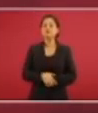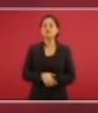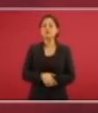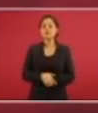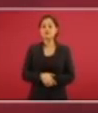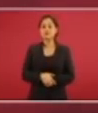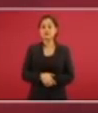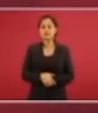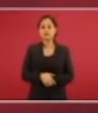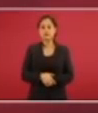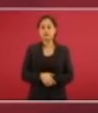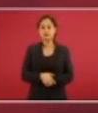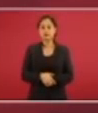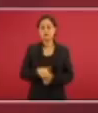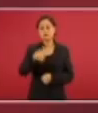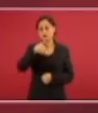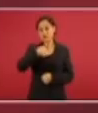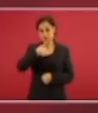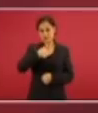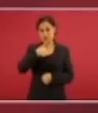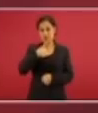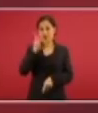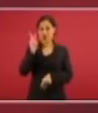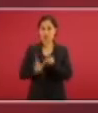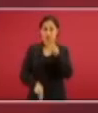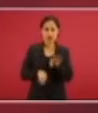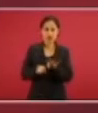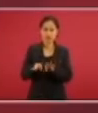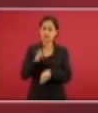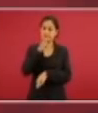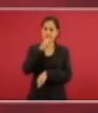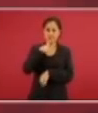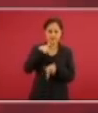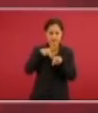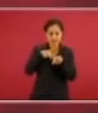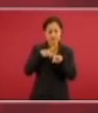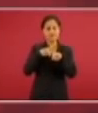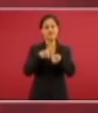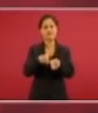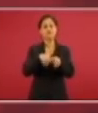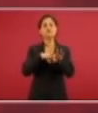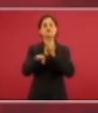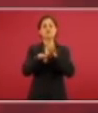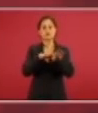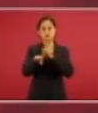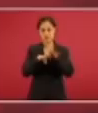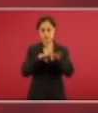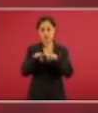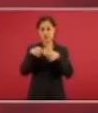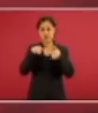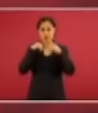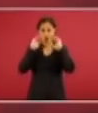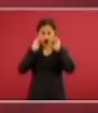tengo que continuar con mis labores. Le estoy dedicando mucho más